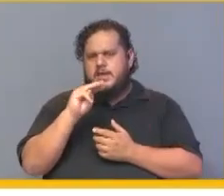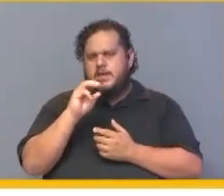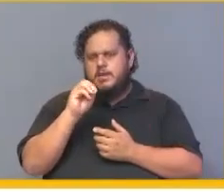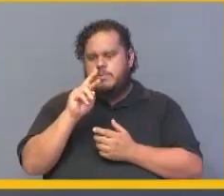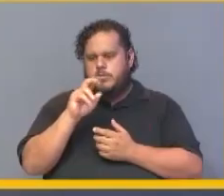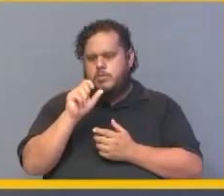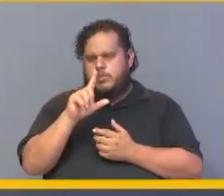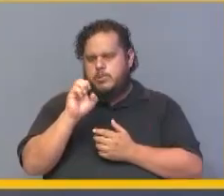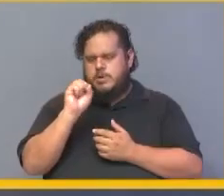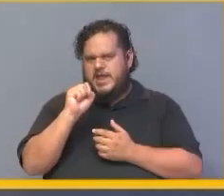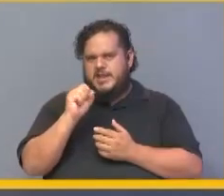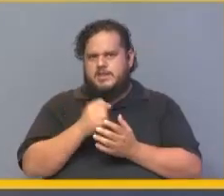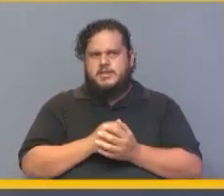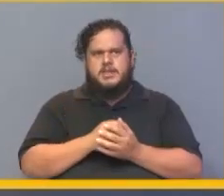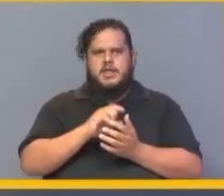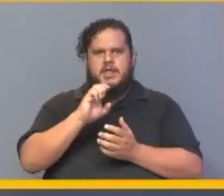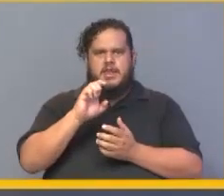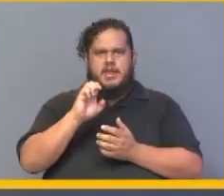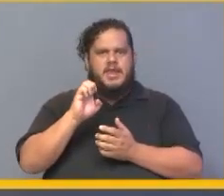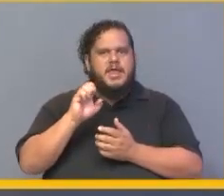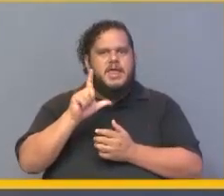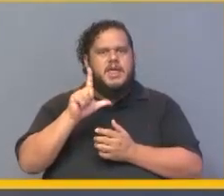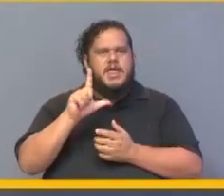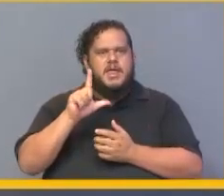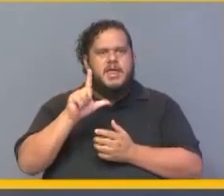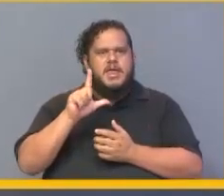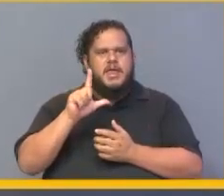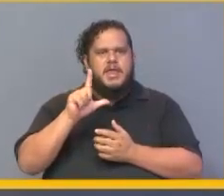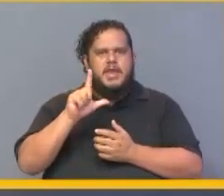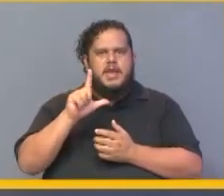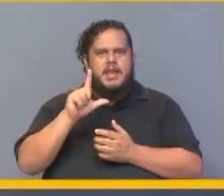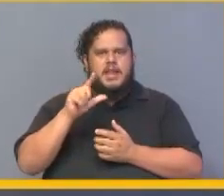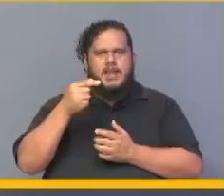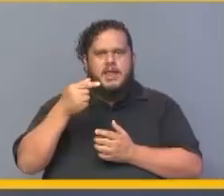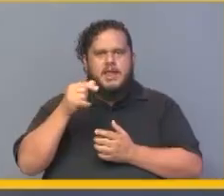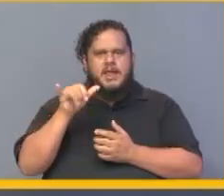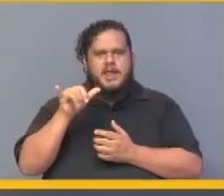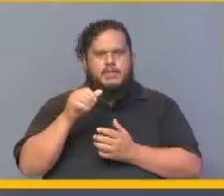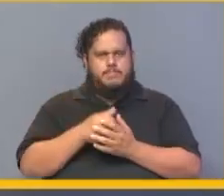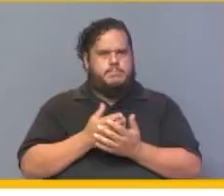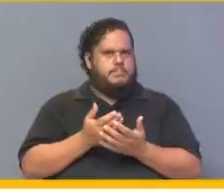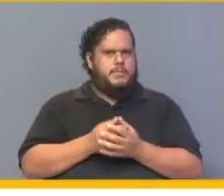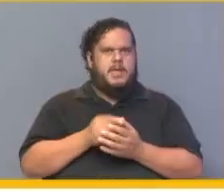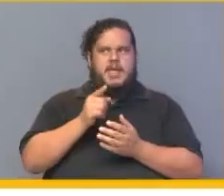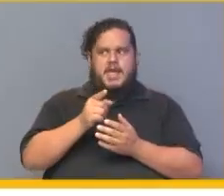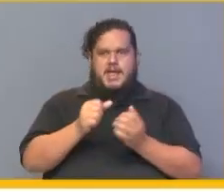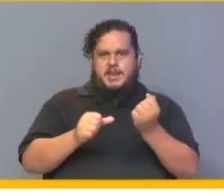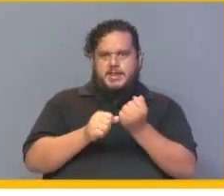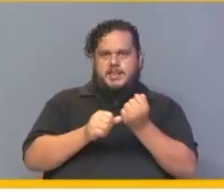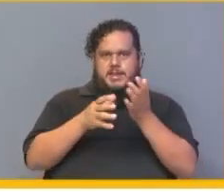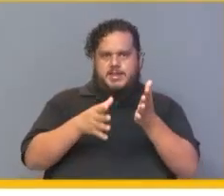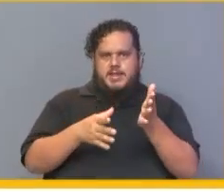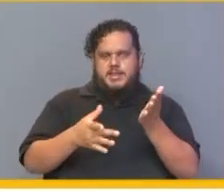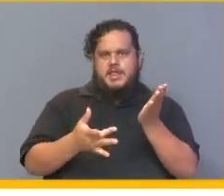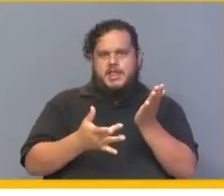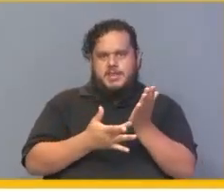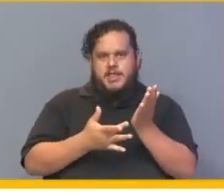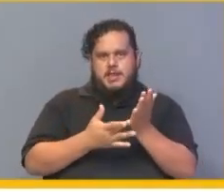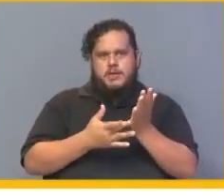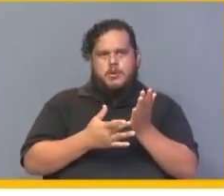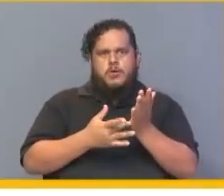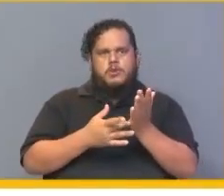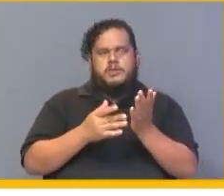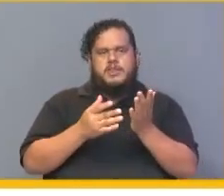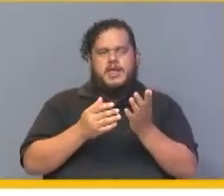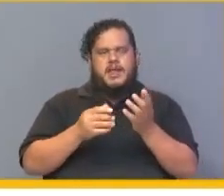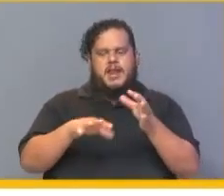No. Elgin. Elgin. Con G. G-Y. ¿Quién es? Es el asistente técnico de la selección de Puerto Rico.